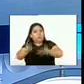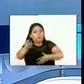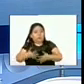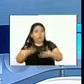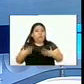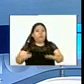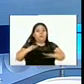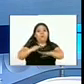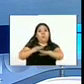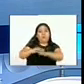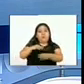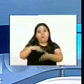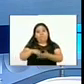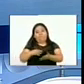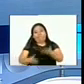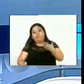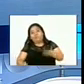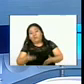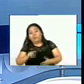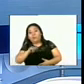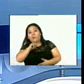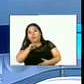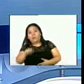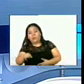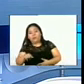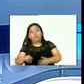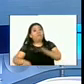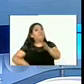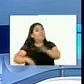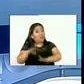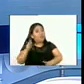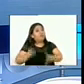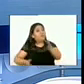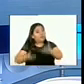Protección Civil no descarta que estos incrementen.